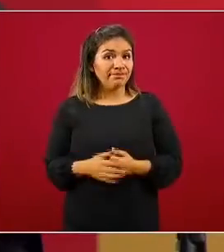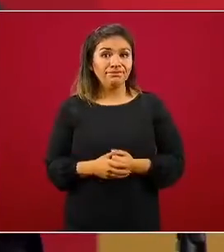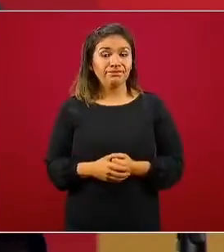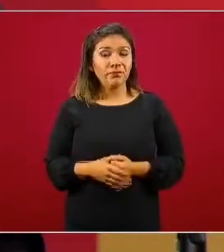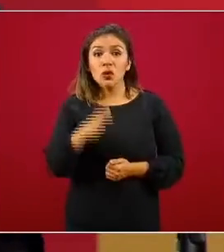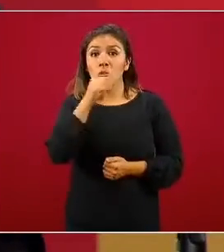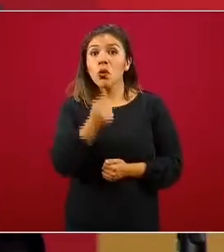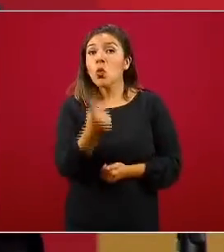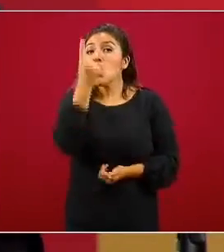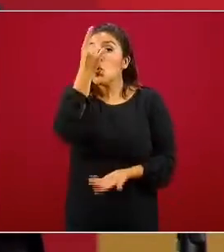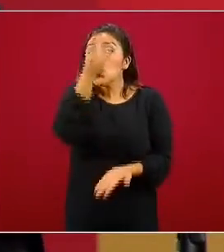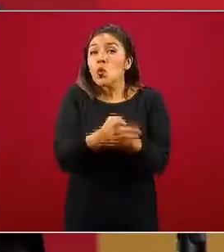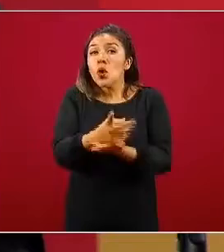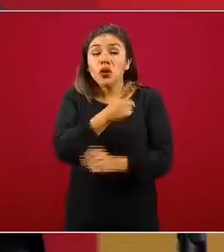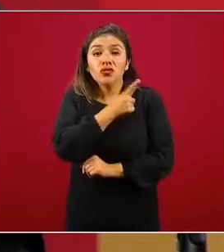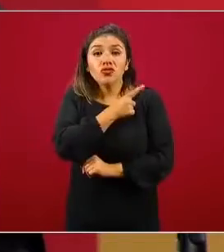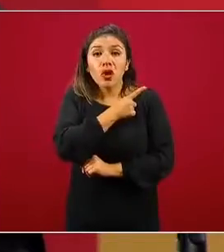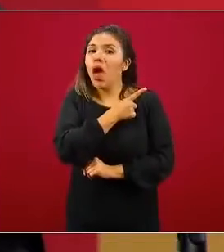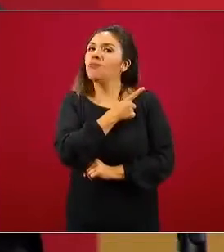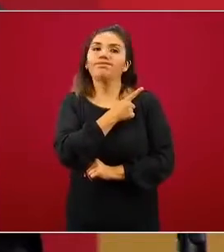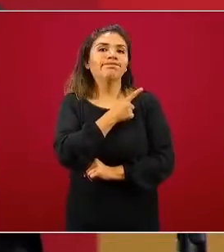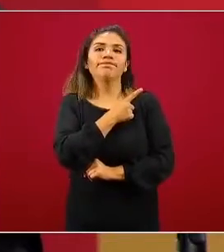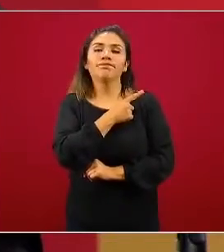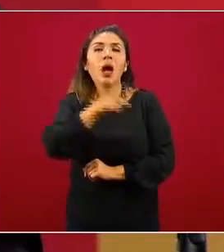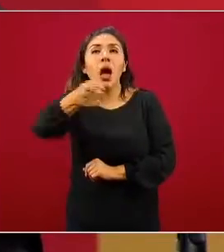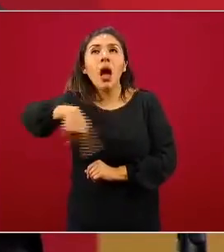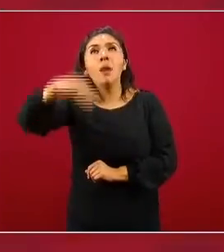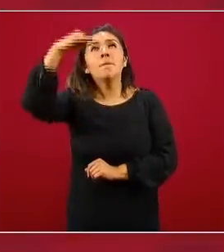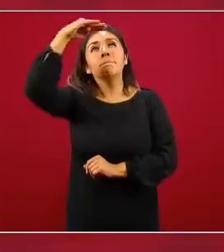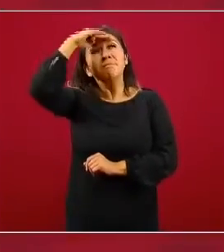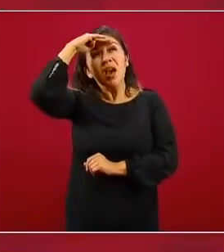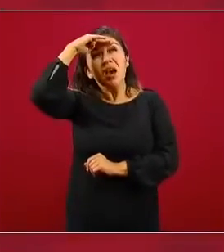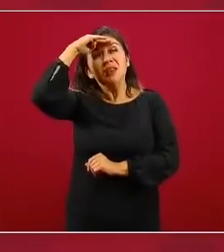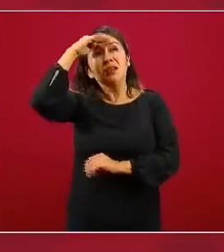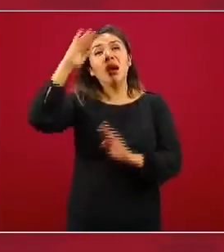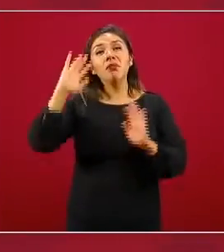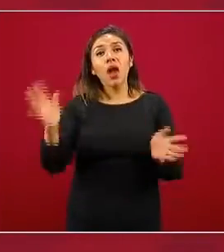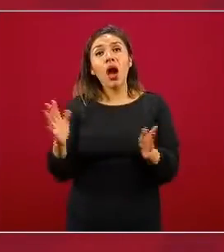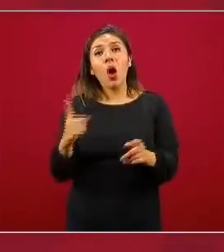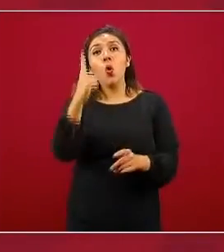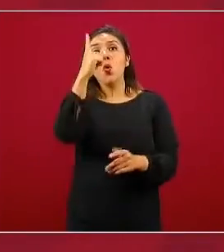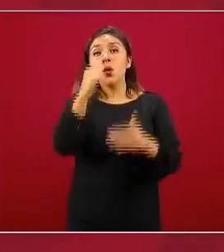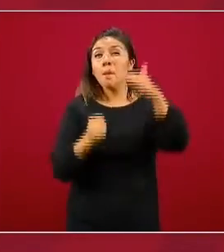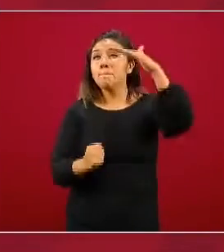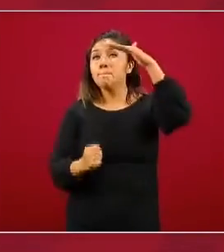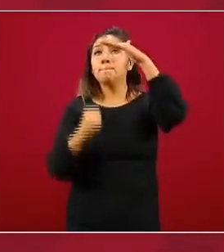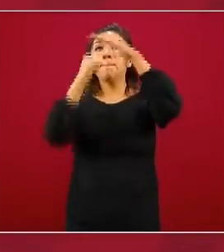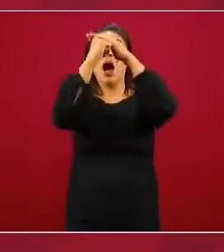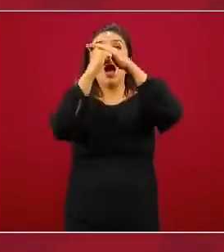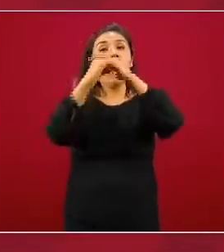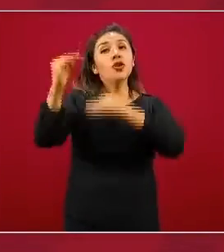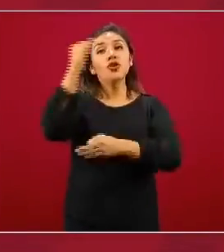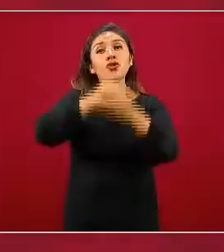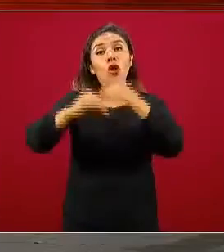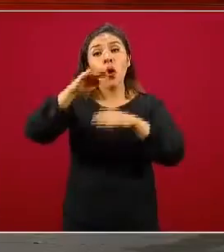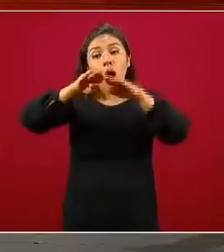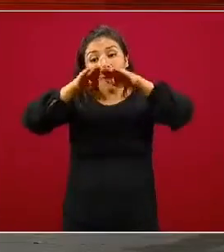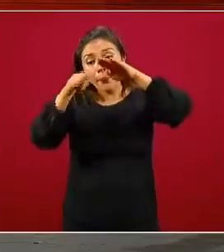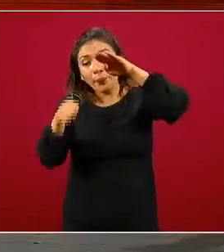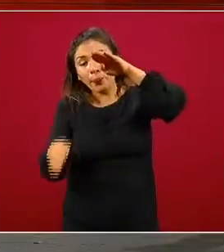da una sola epidemia. Entonces, no tengan la expectativa de que va a haber un momento en donde toda la epidemia empiece a